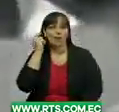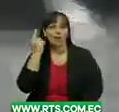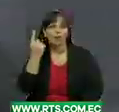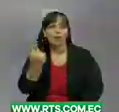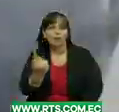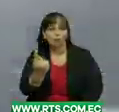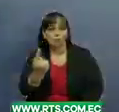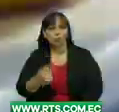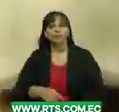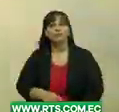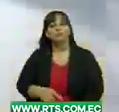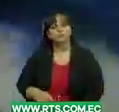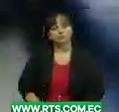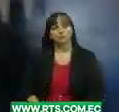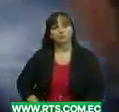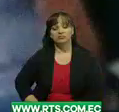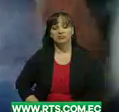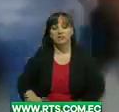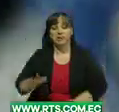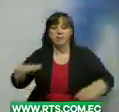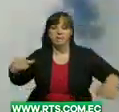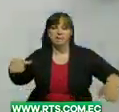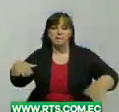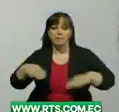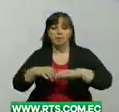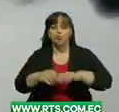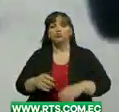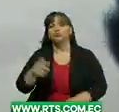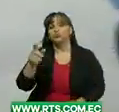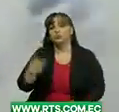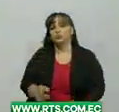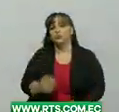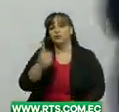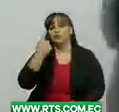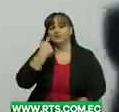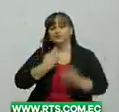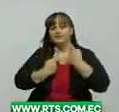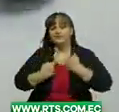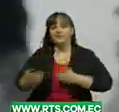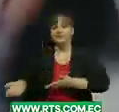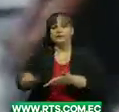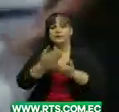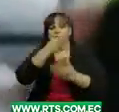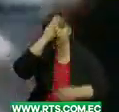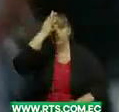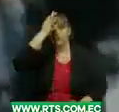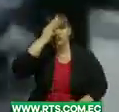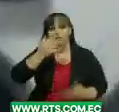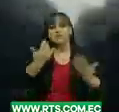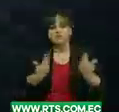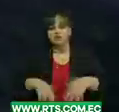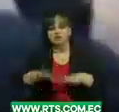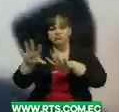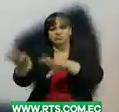una casa de salud. Los demás están bajo orden de la autoridad a fin de continuar con las